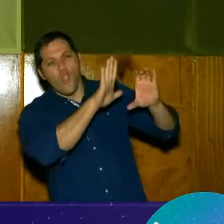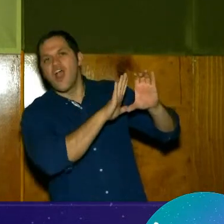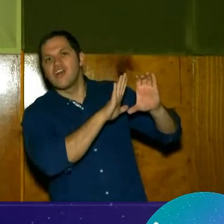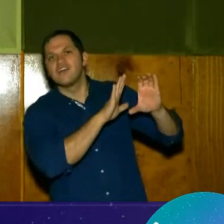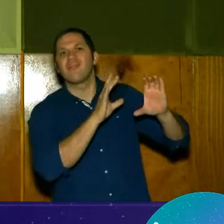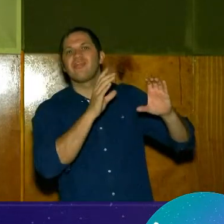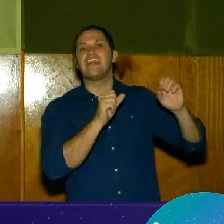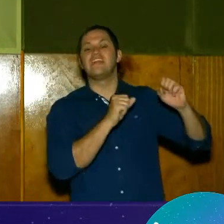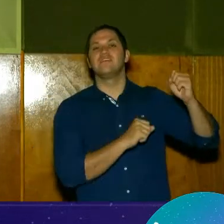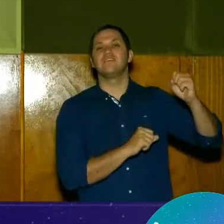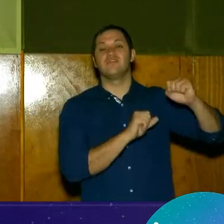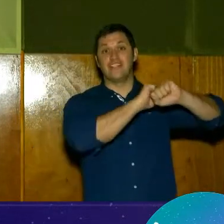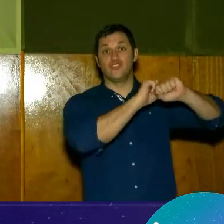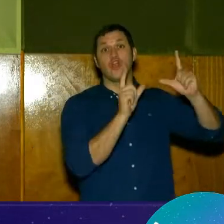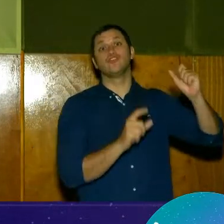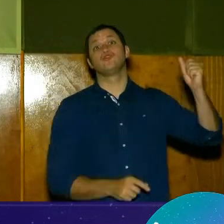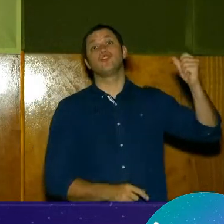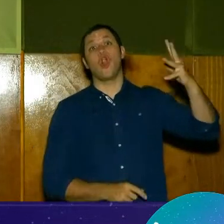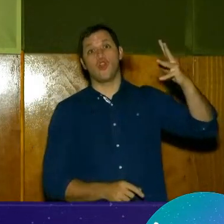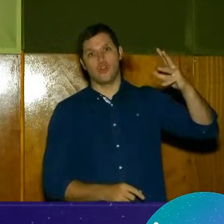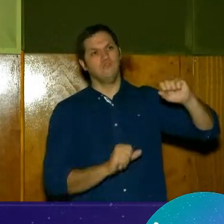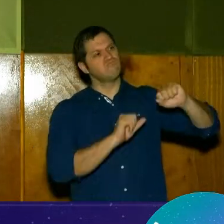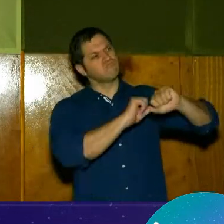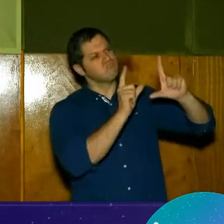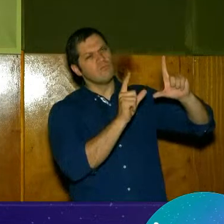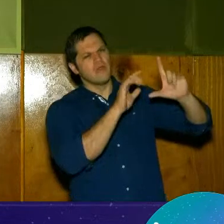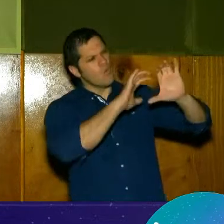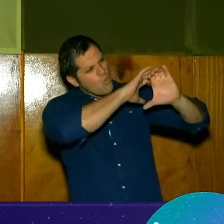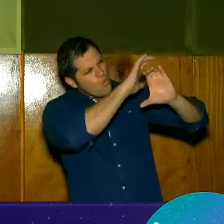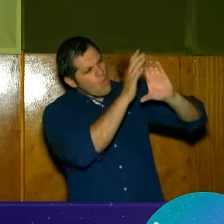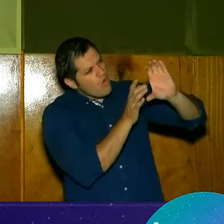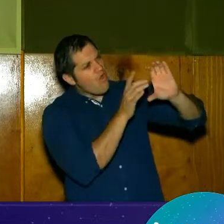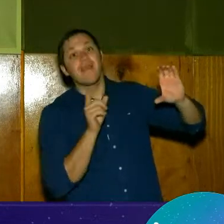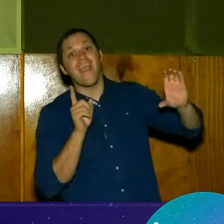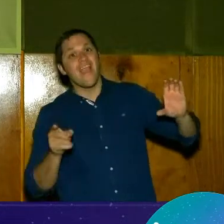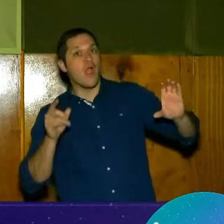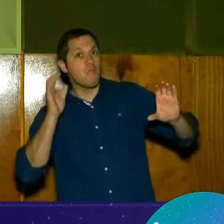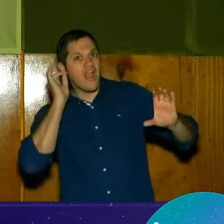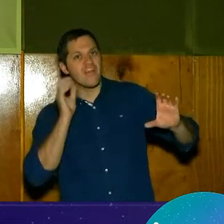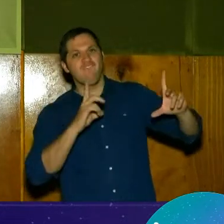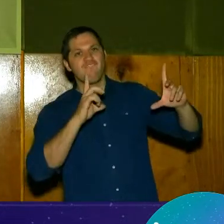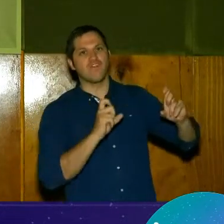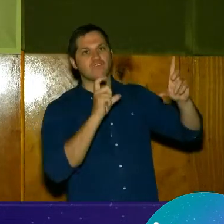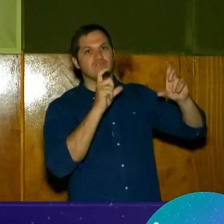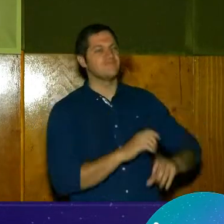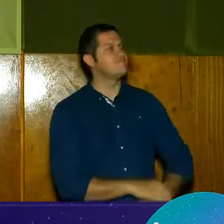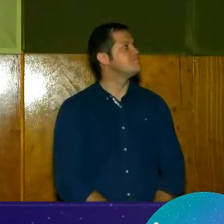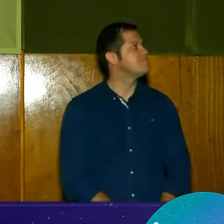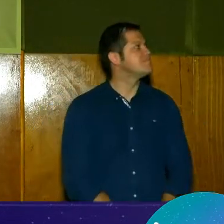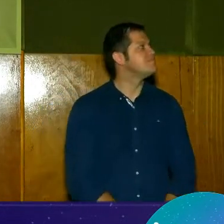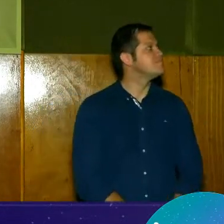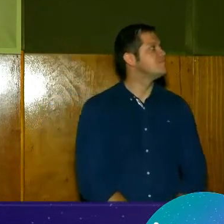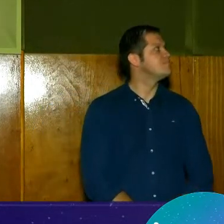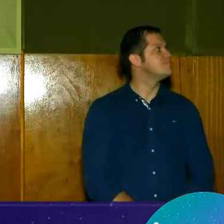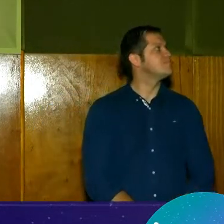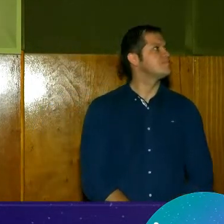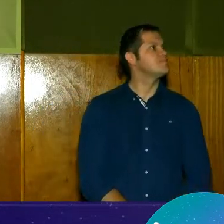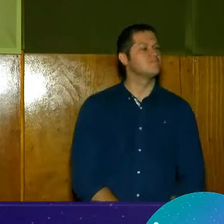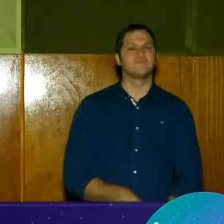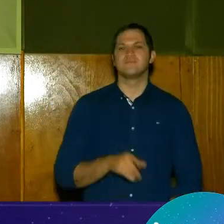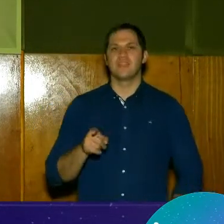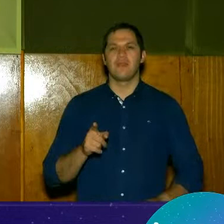persona que tomó imágenes de la superficie del sol esto de acá es una fotografía de la época